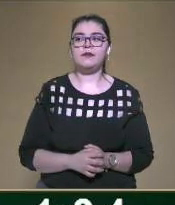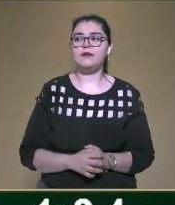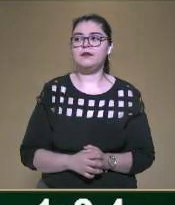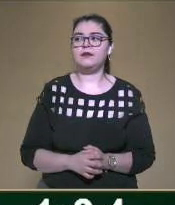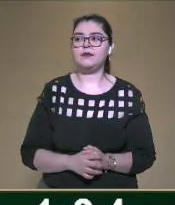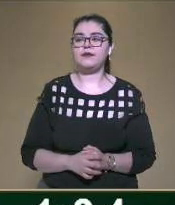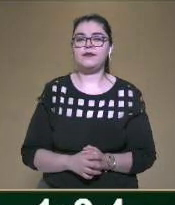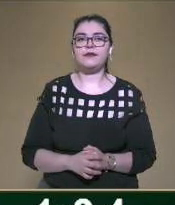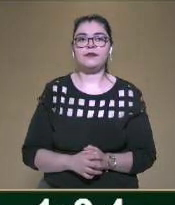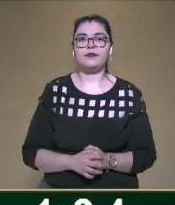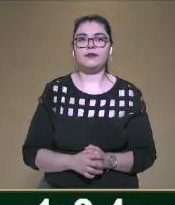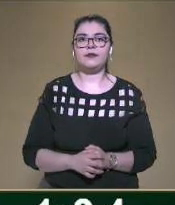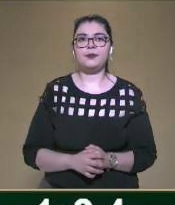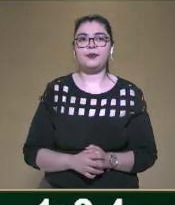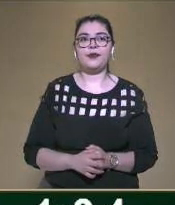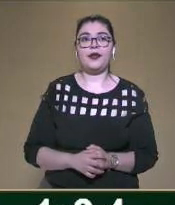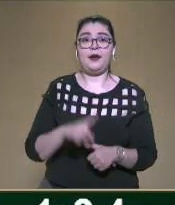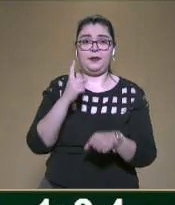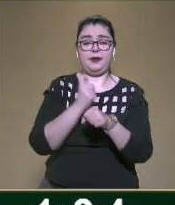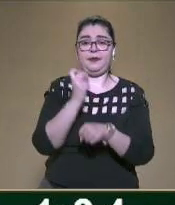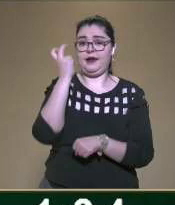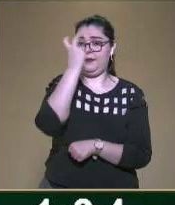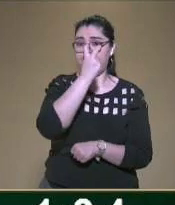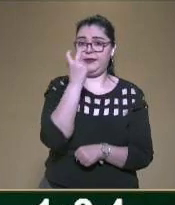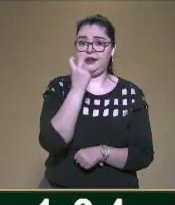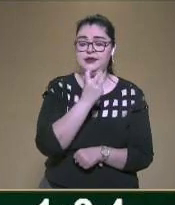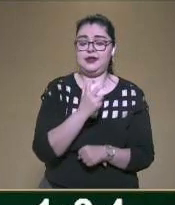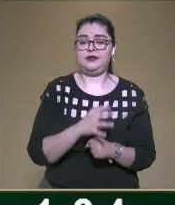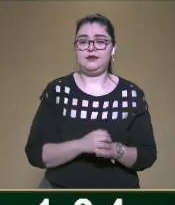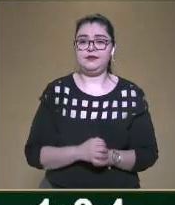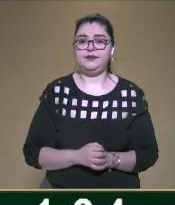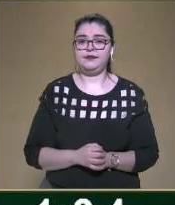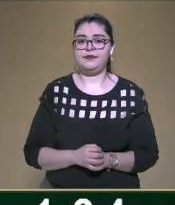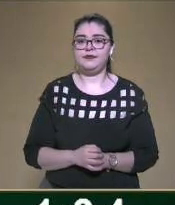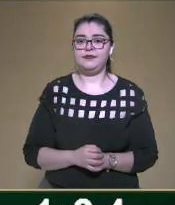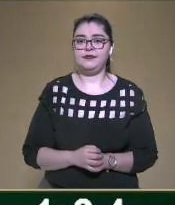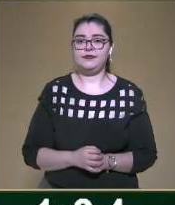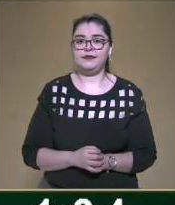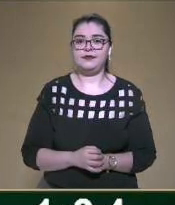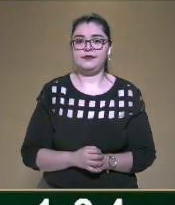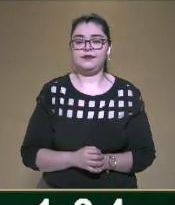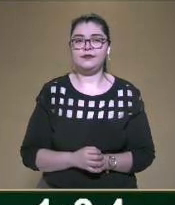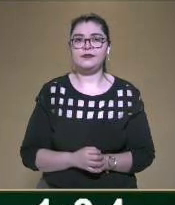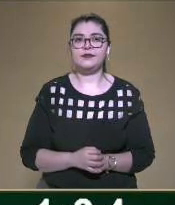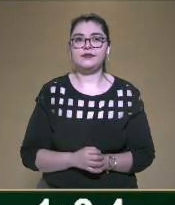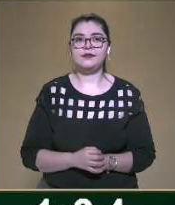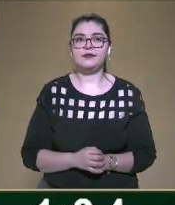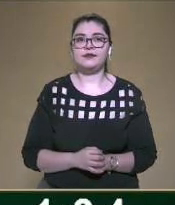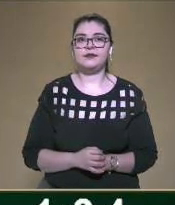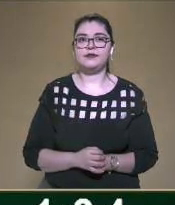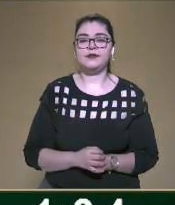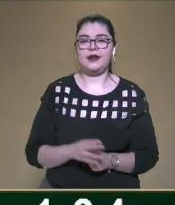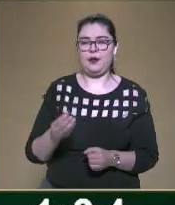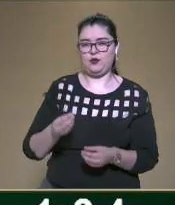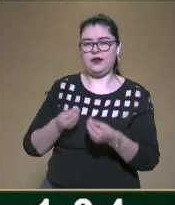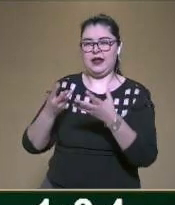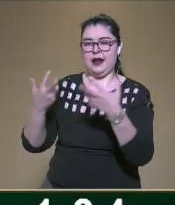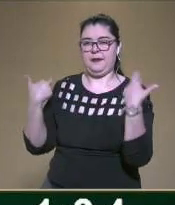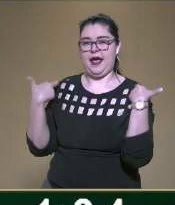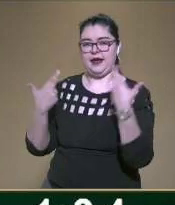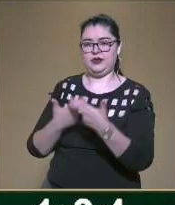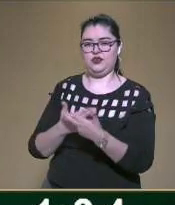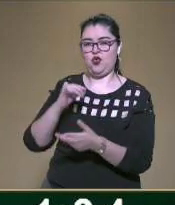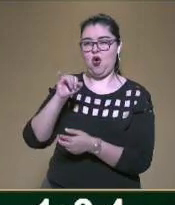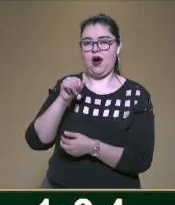a ver, la primera pizza la vamos a dar, la primera rebanada se la vamos a dar al maestro Jaime con